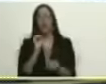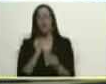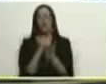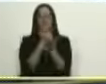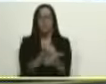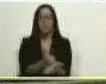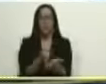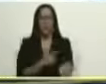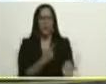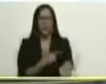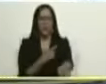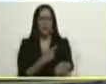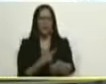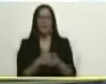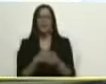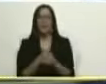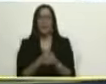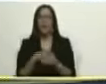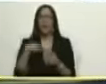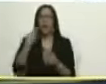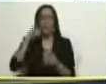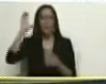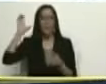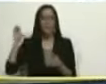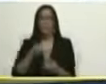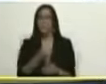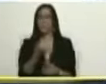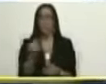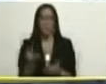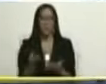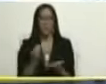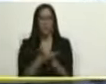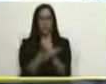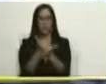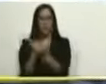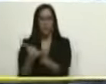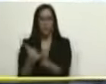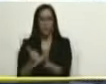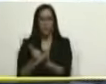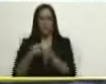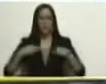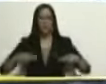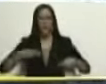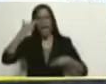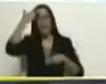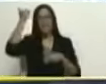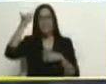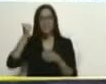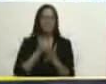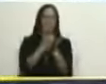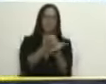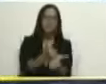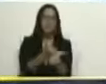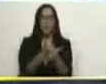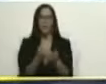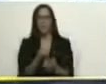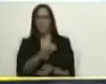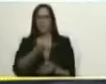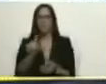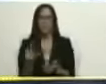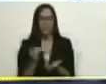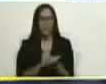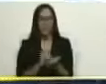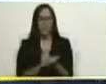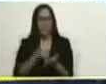San Vicente y las Granadinas, con que ayudamos en múltiples ocasiones a Haití, con que ayudamos en múltiples ocasiones